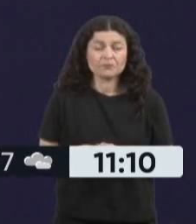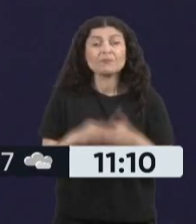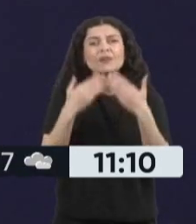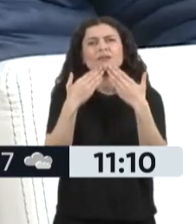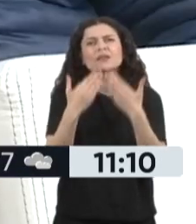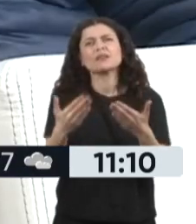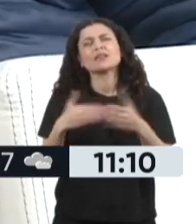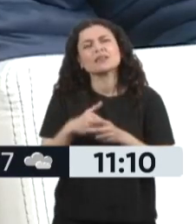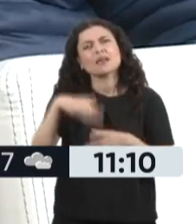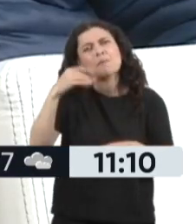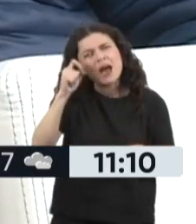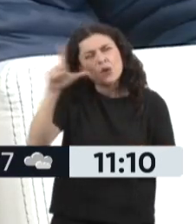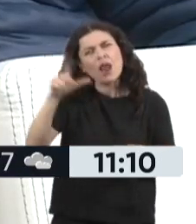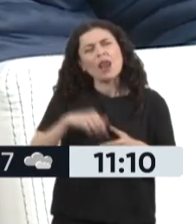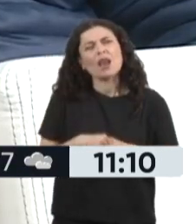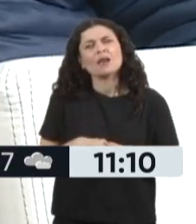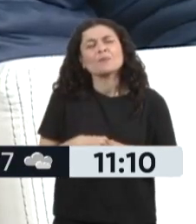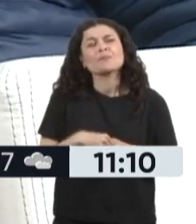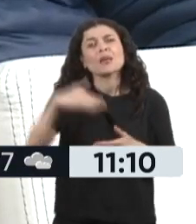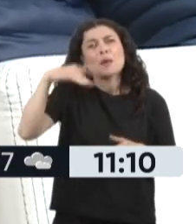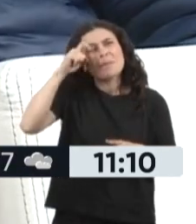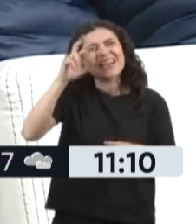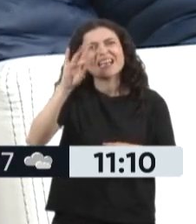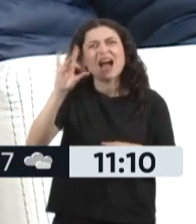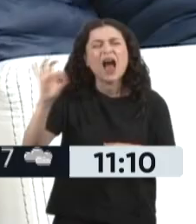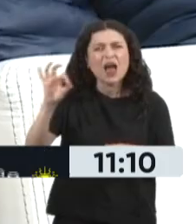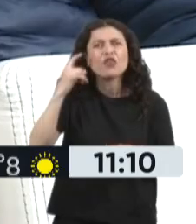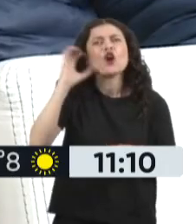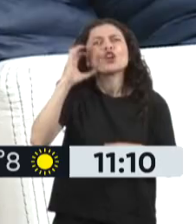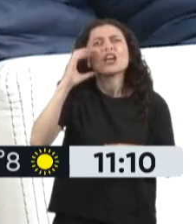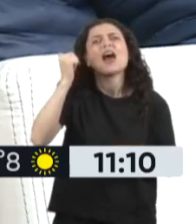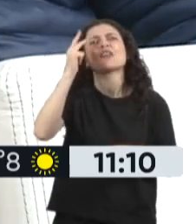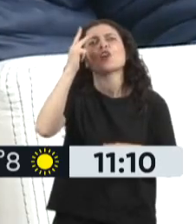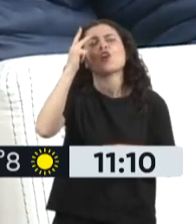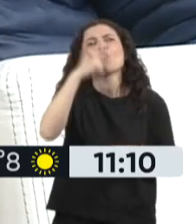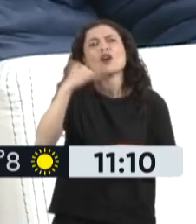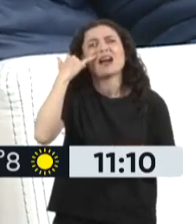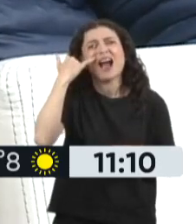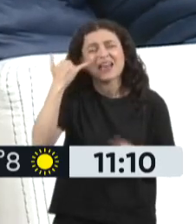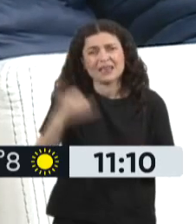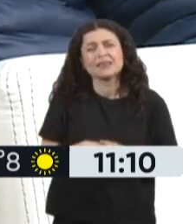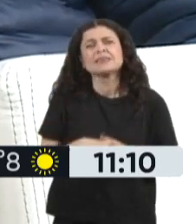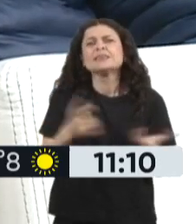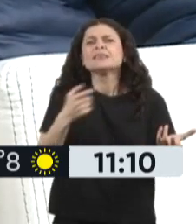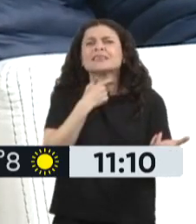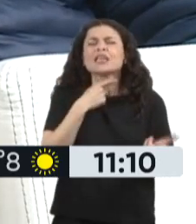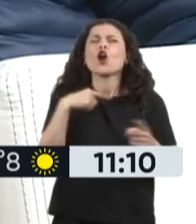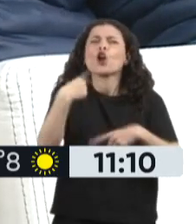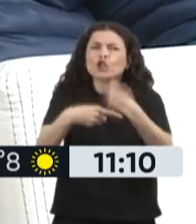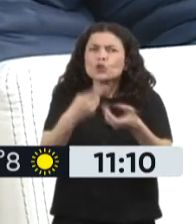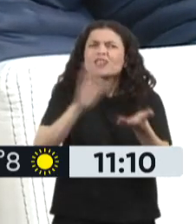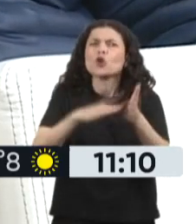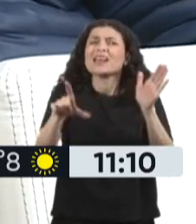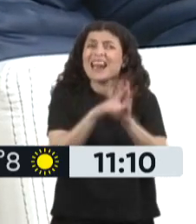Gracias. Manuel, Silvia Mercado, de Radio High. Siguiendo con el tema del